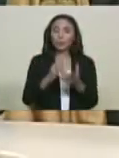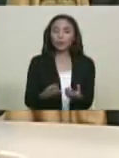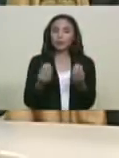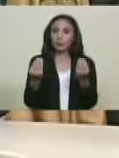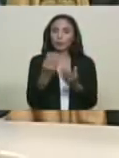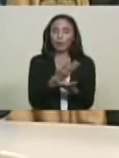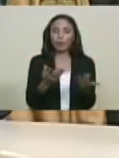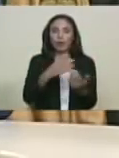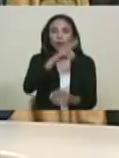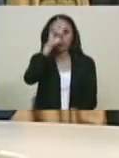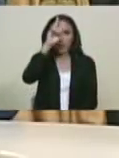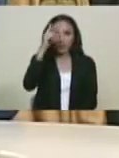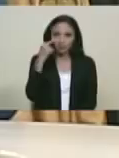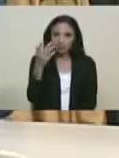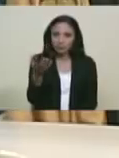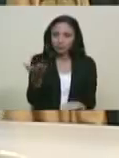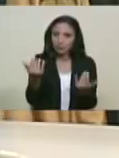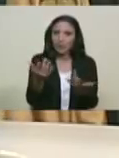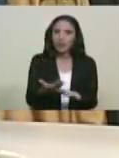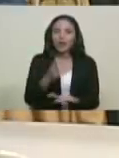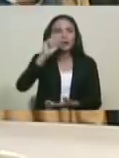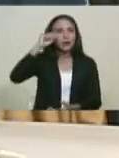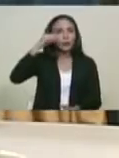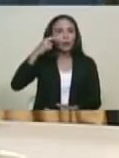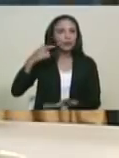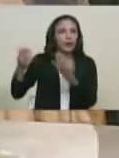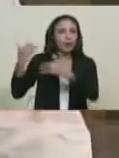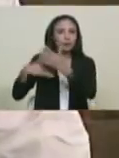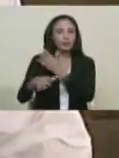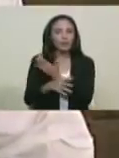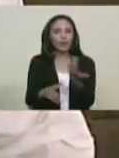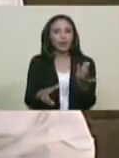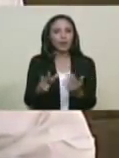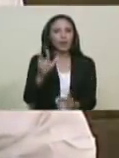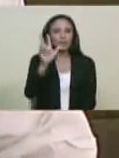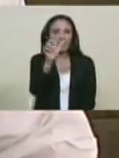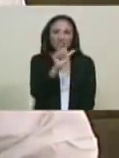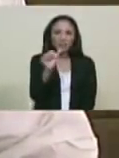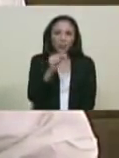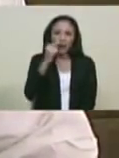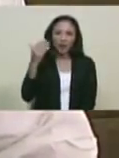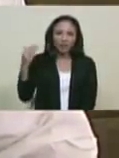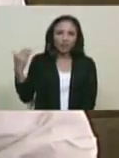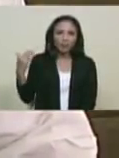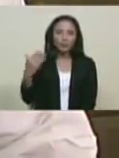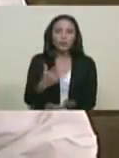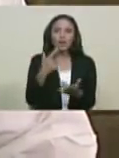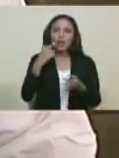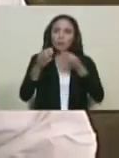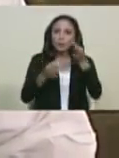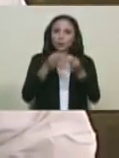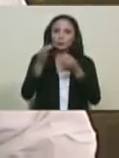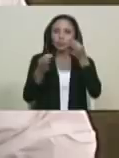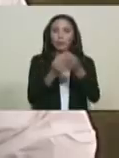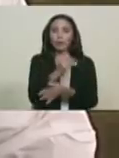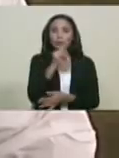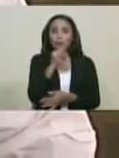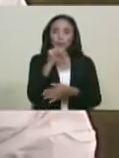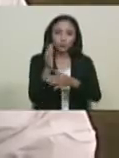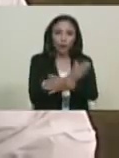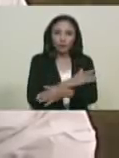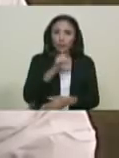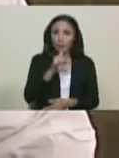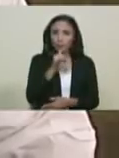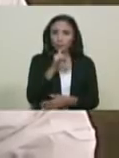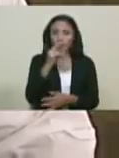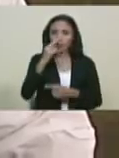tarek recuerda hace tres cuatro semanas como hice los primeros al pre anuncio y luego